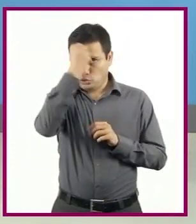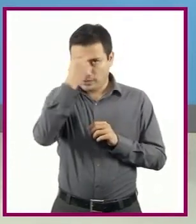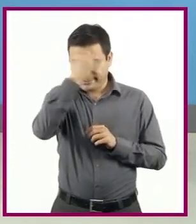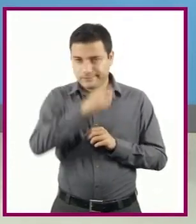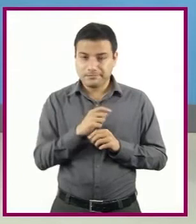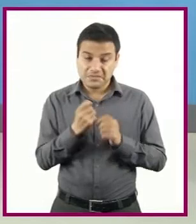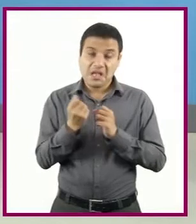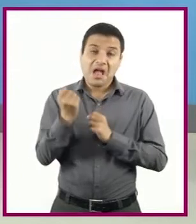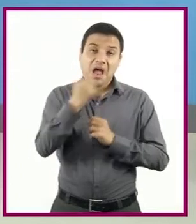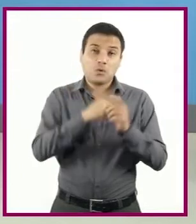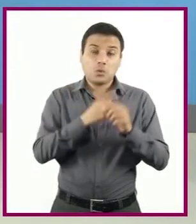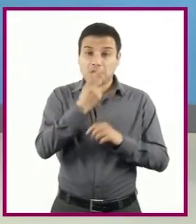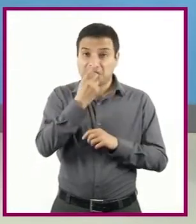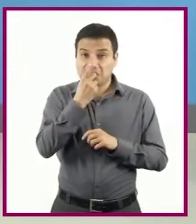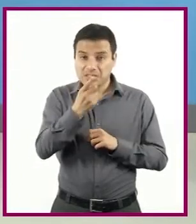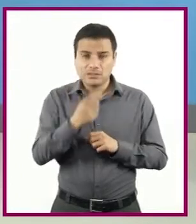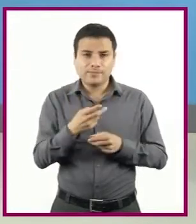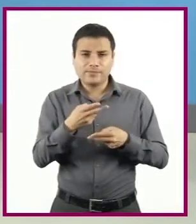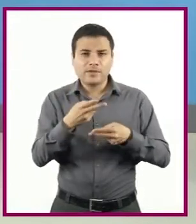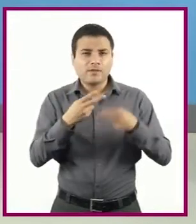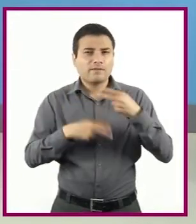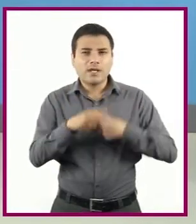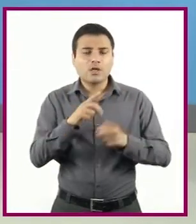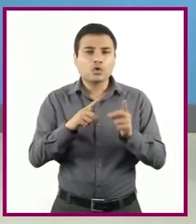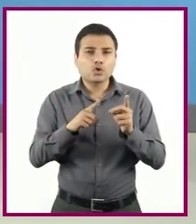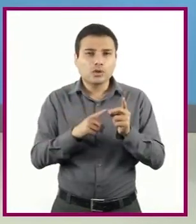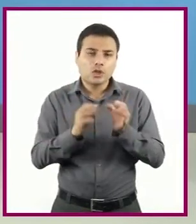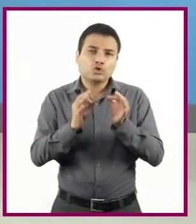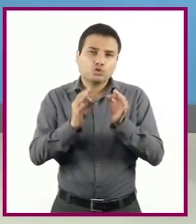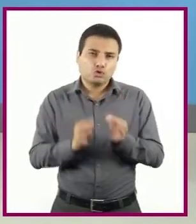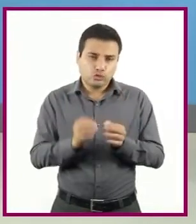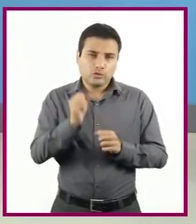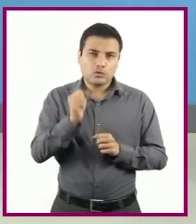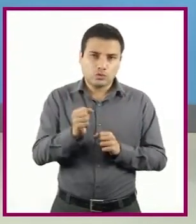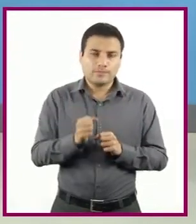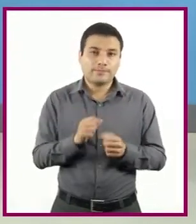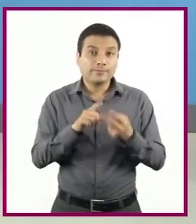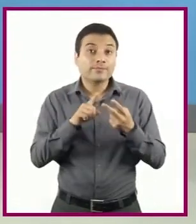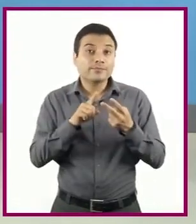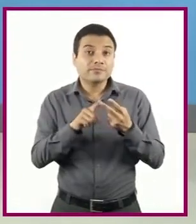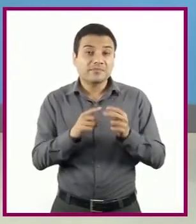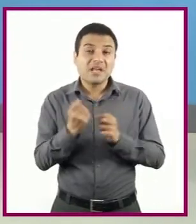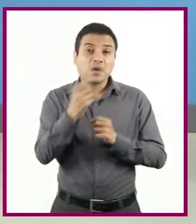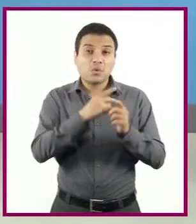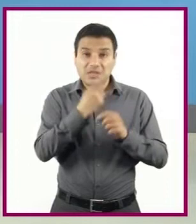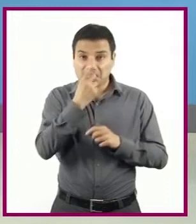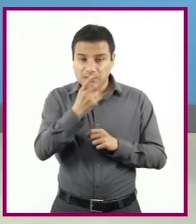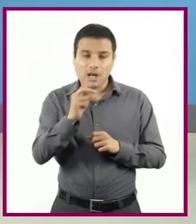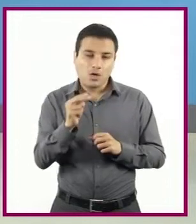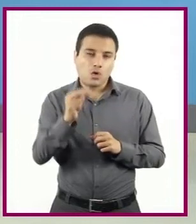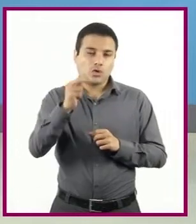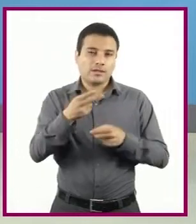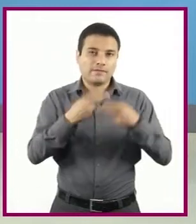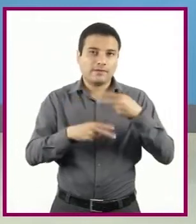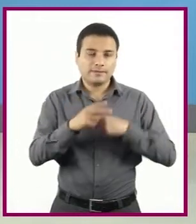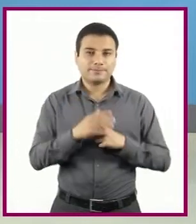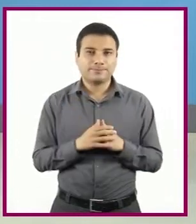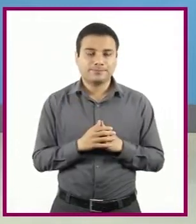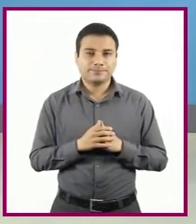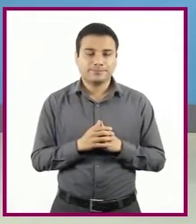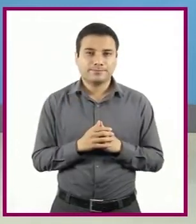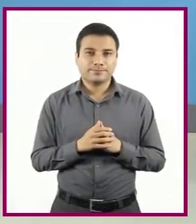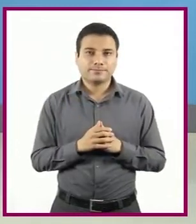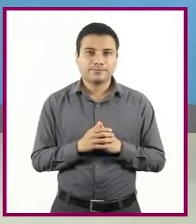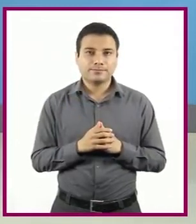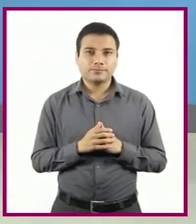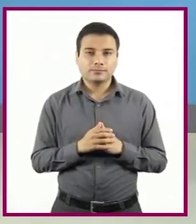Algunos señalan que provinieron del sur y otros de los pueblos migrantes del norte. De acuerdo con